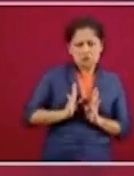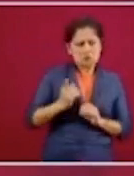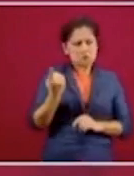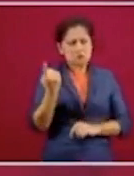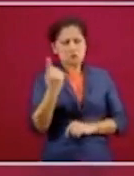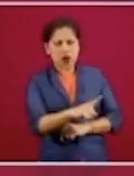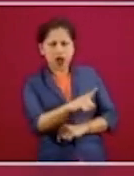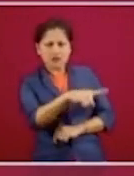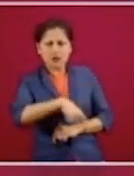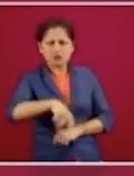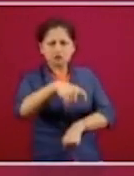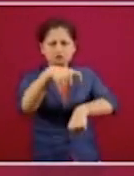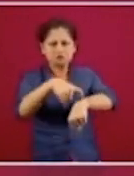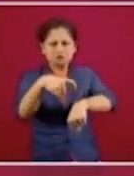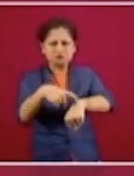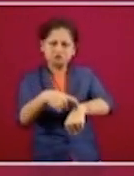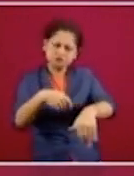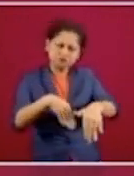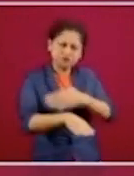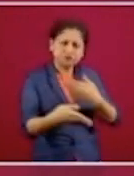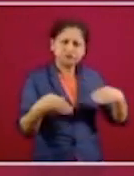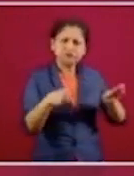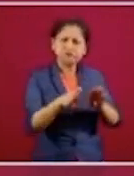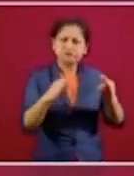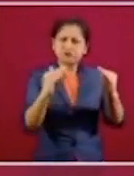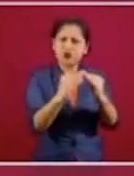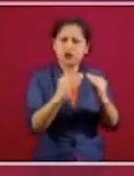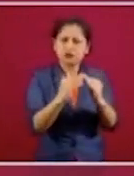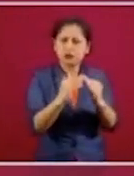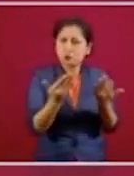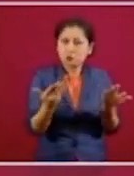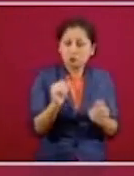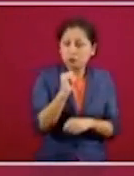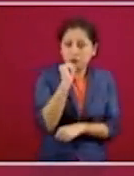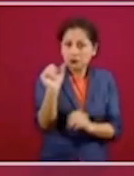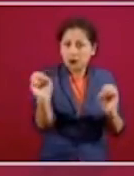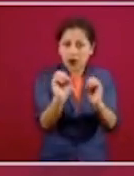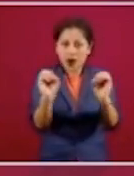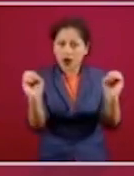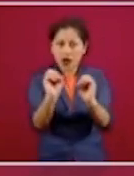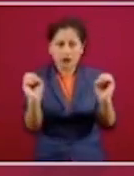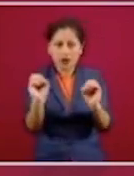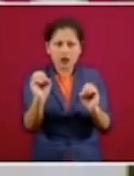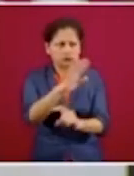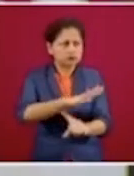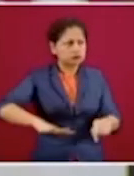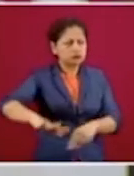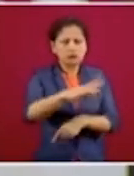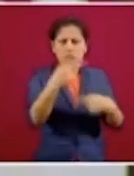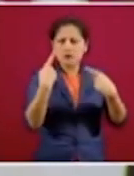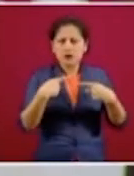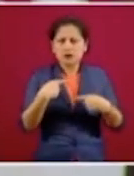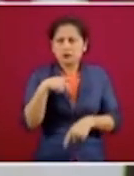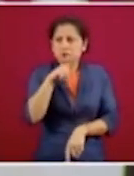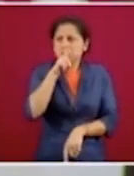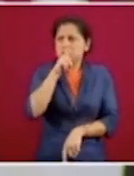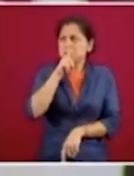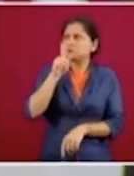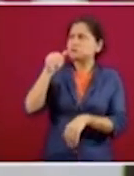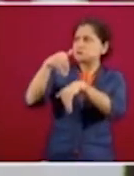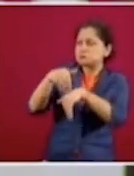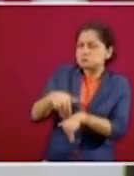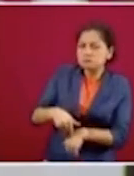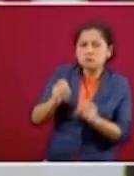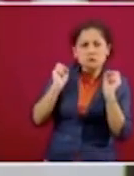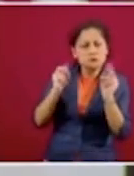Nuestro pueblo ha actuado de manera muy responsable, a pesar del sacrificio